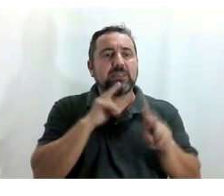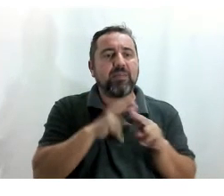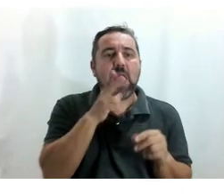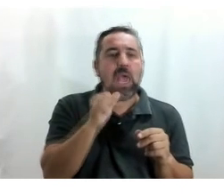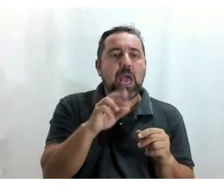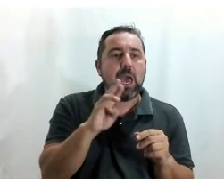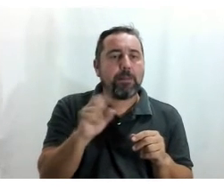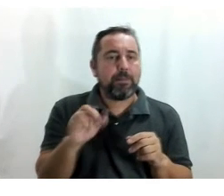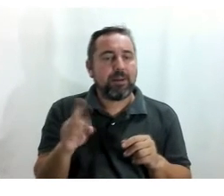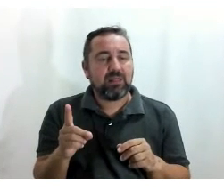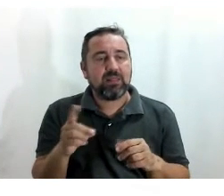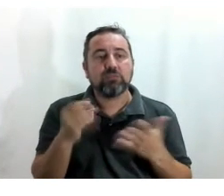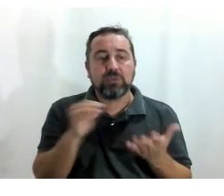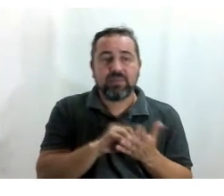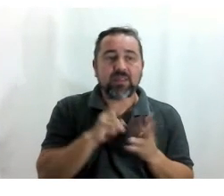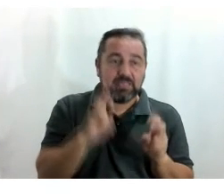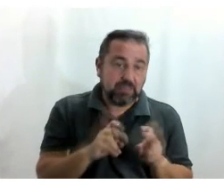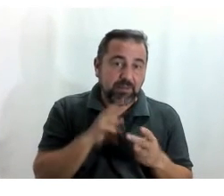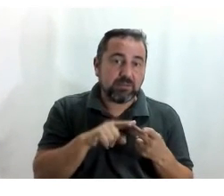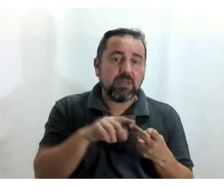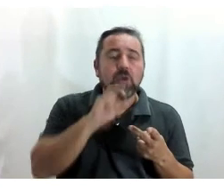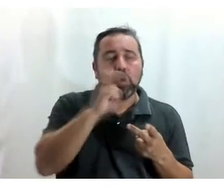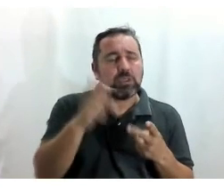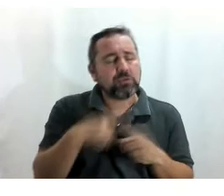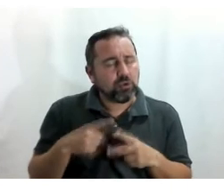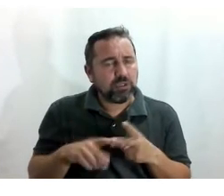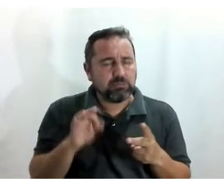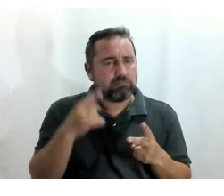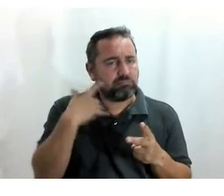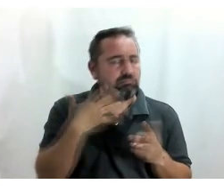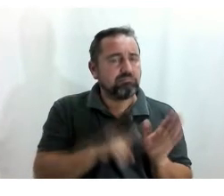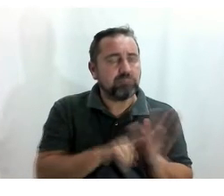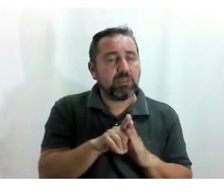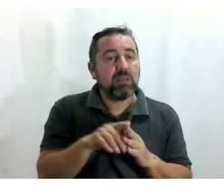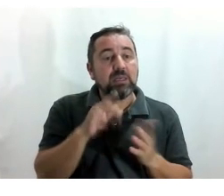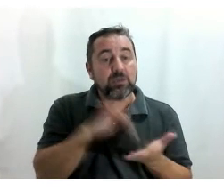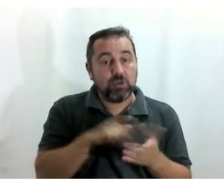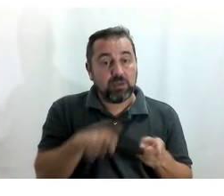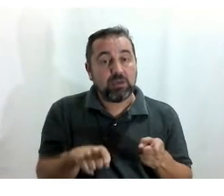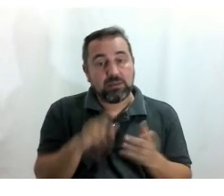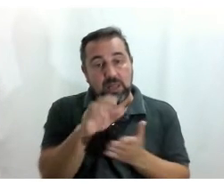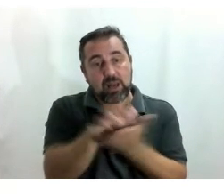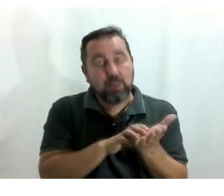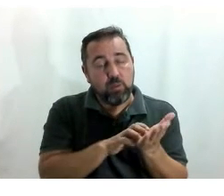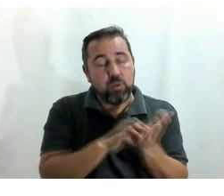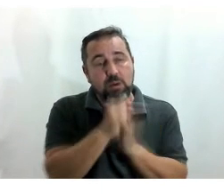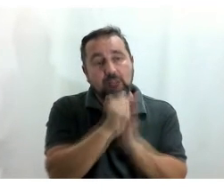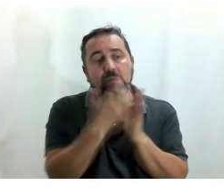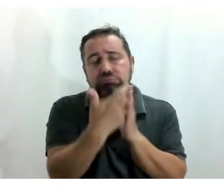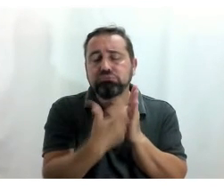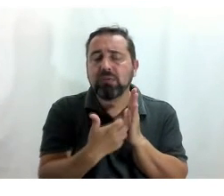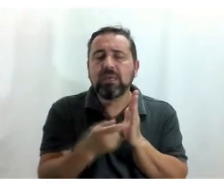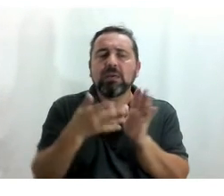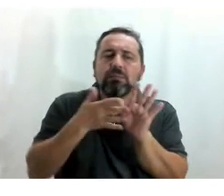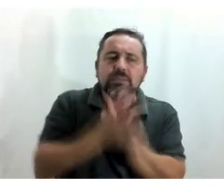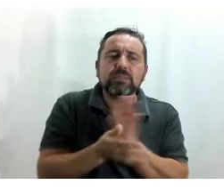uno referente muchas veces en stem cell y en otra serie de cosas, en este artículo dice que